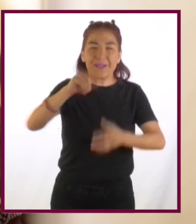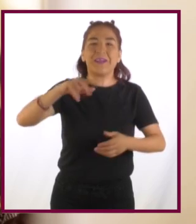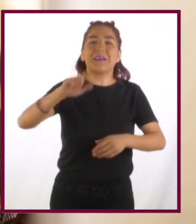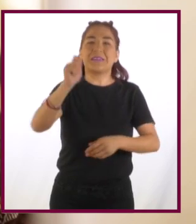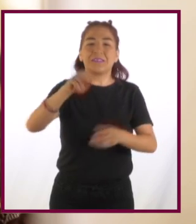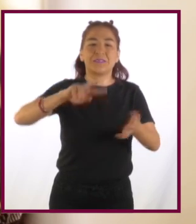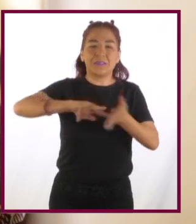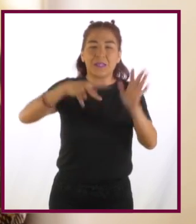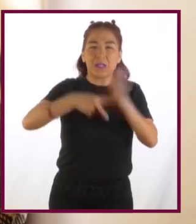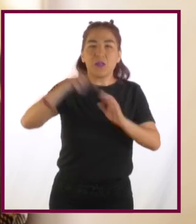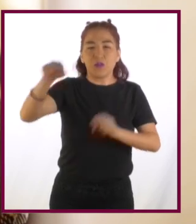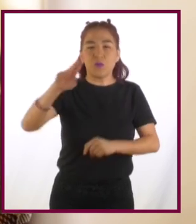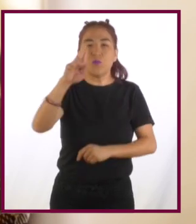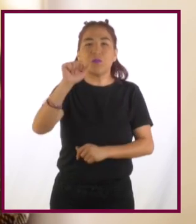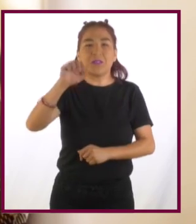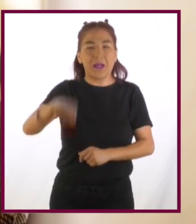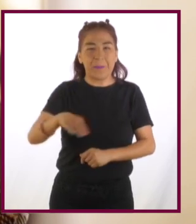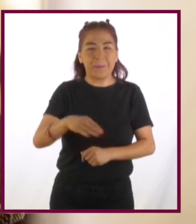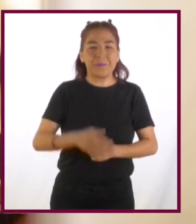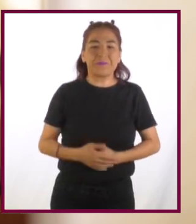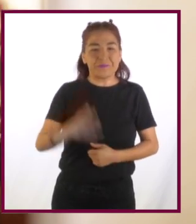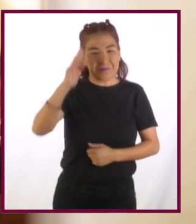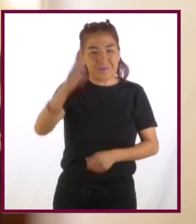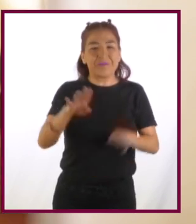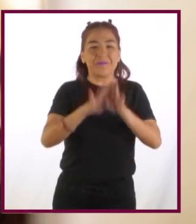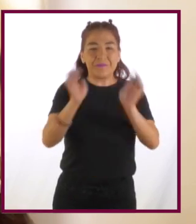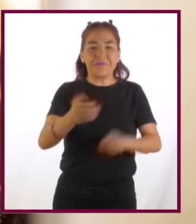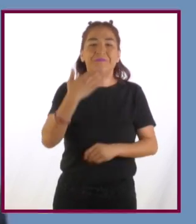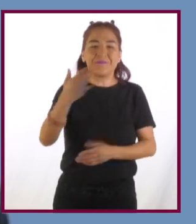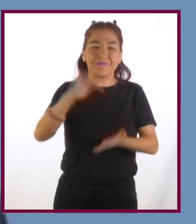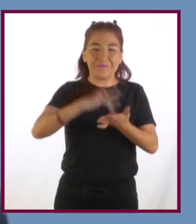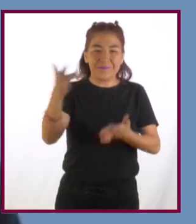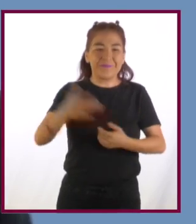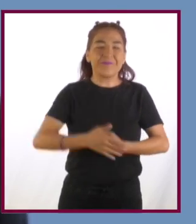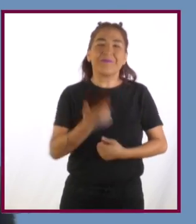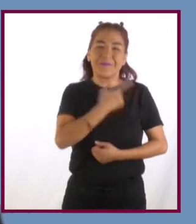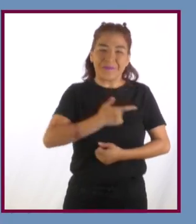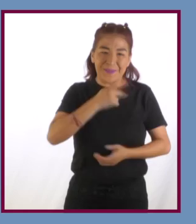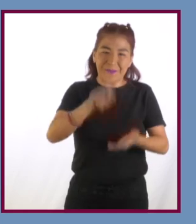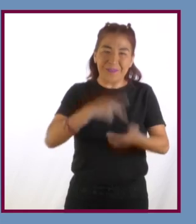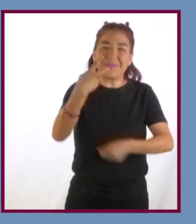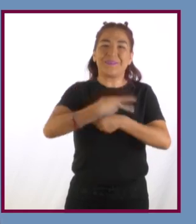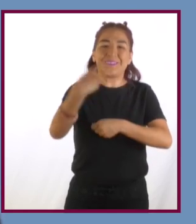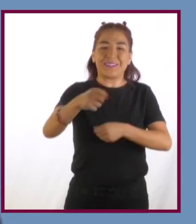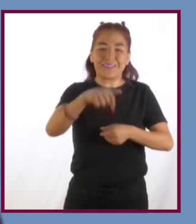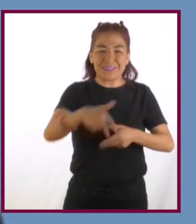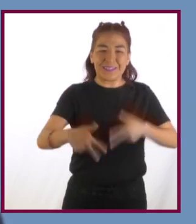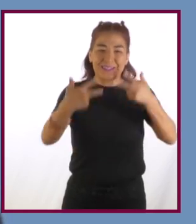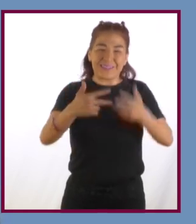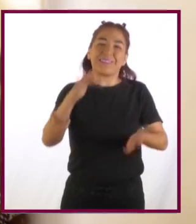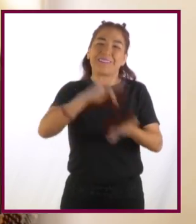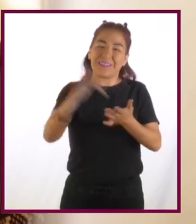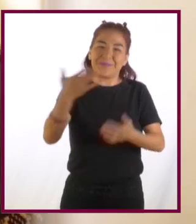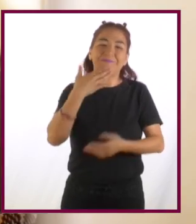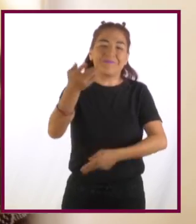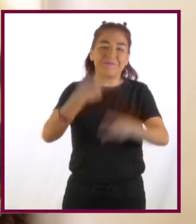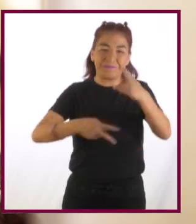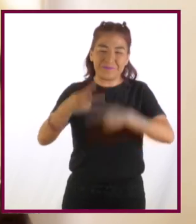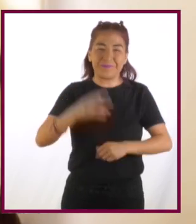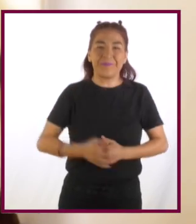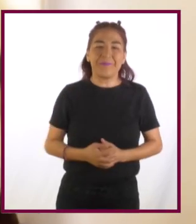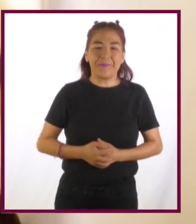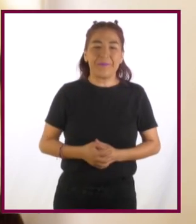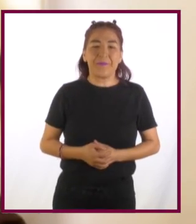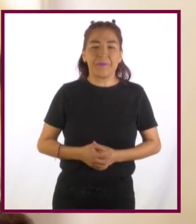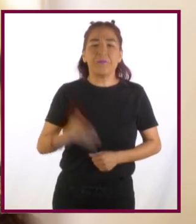en la Facultad de Ingeniería en la Universidad Nacional Autónoma de México. Fernando, ¿cómo estás? Bien, muchas gracias, Ernesto. Qué gusto volver a estar con ustedes. Un gusto para